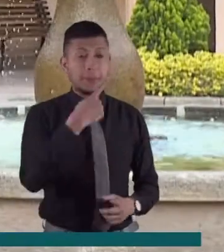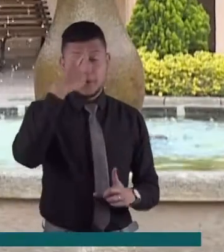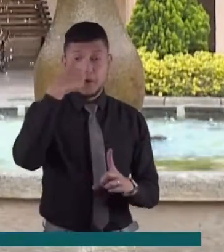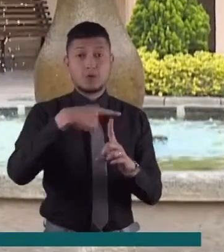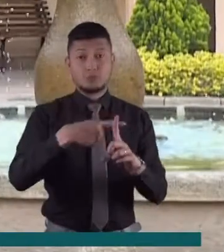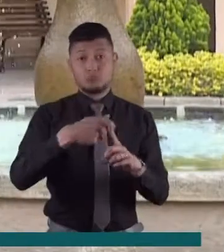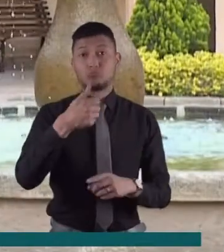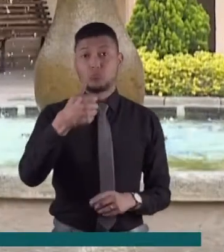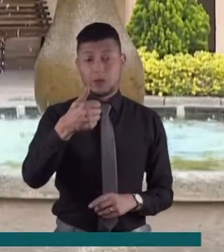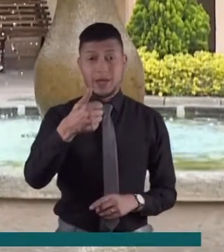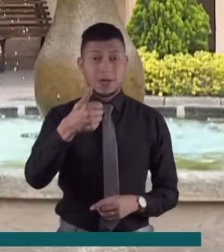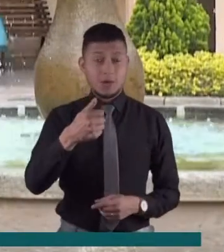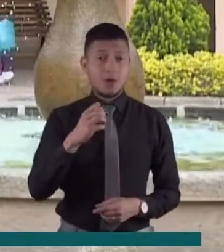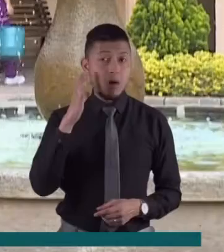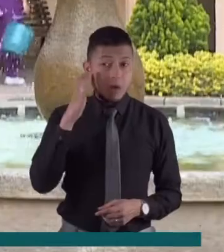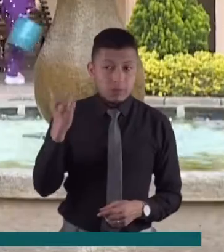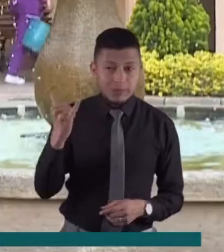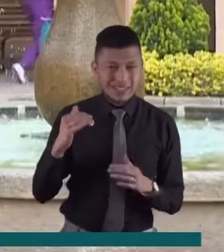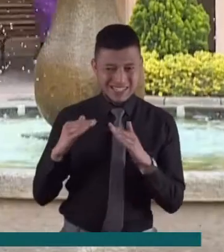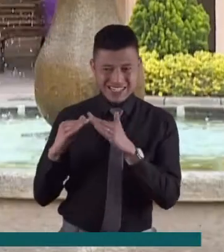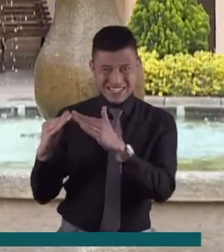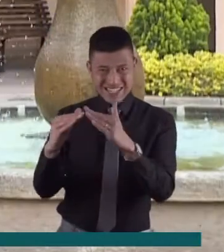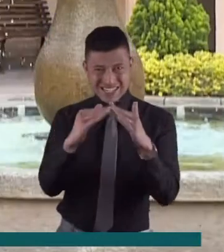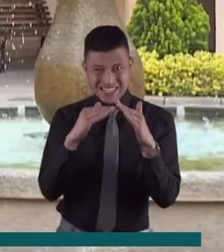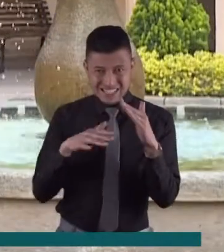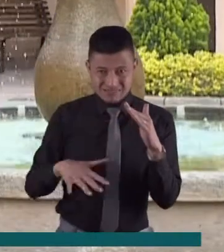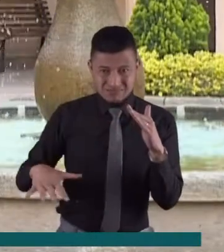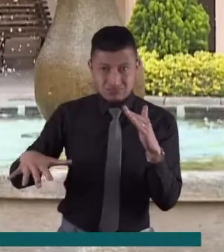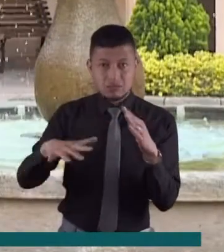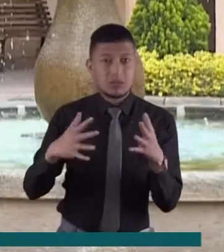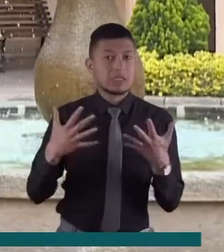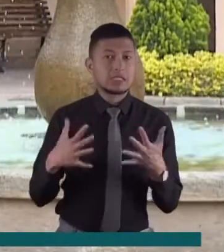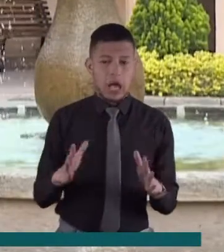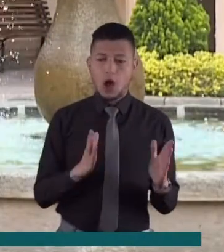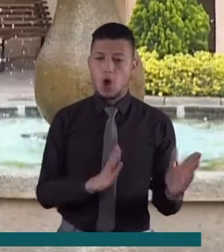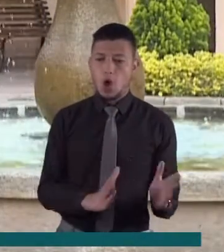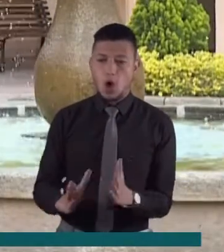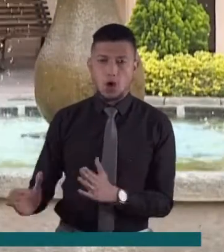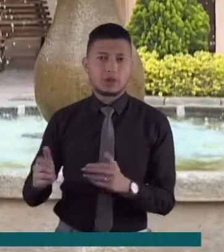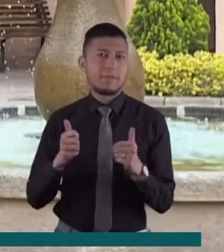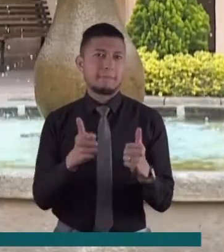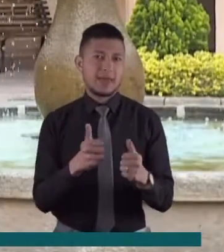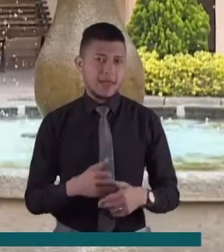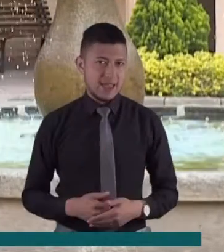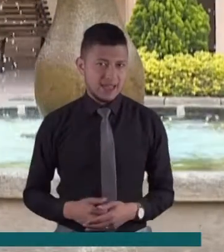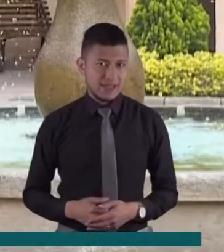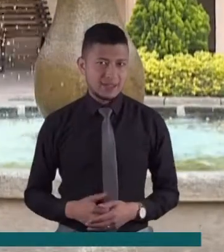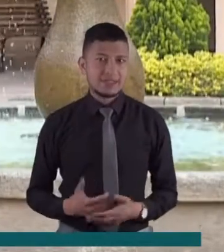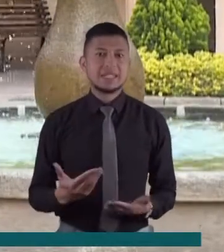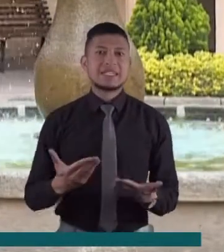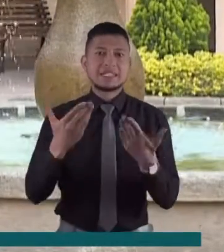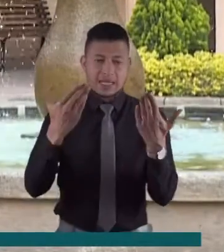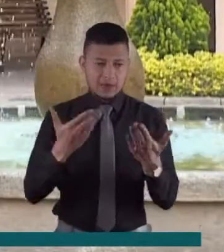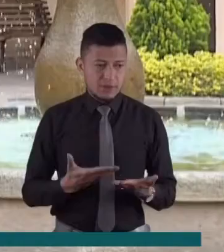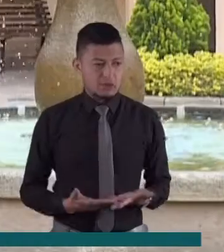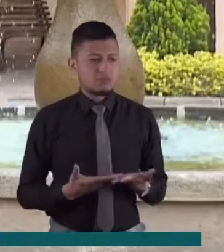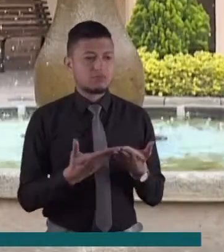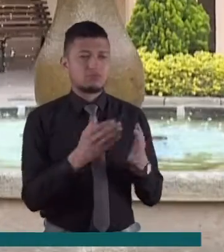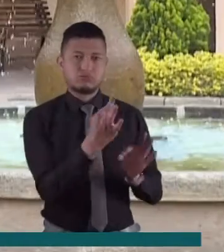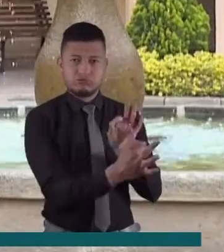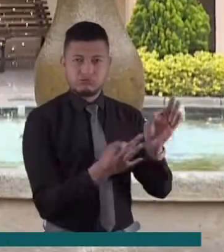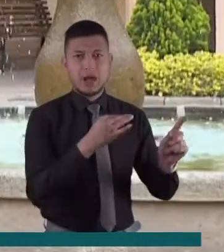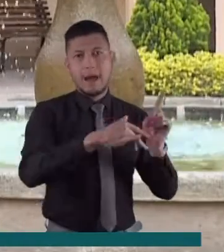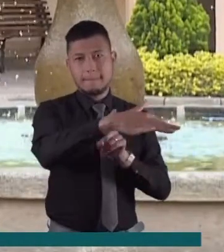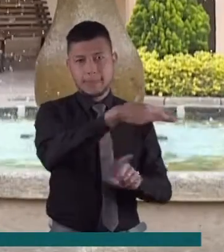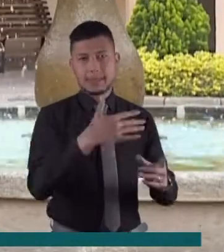porque viviendas permanecen ya en orden le hacemos un aporte también al